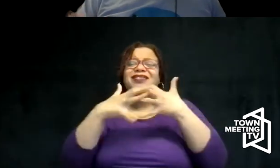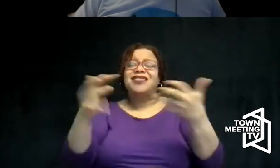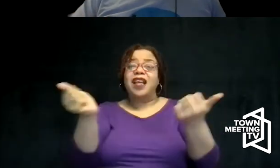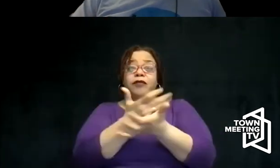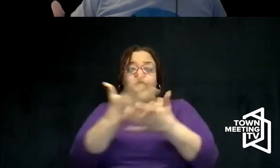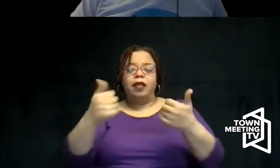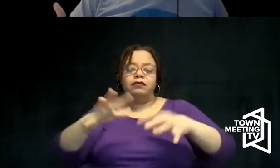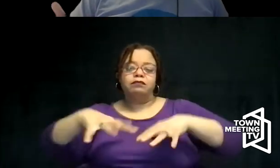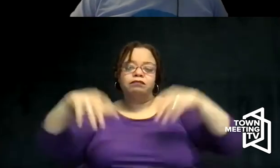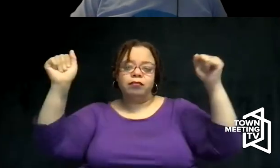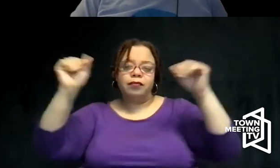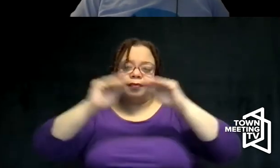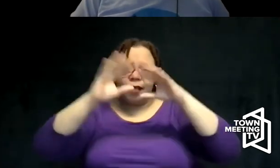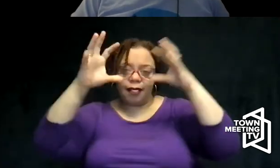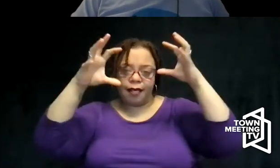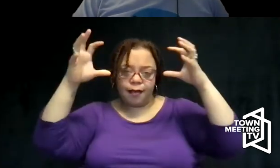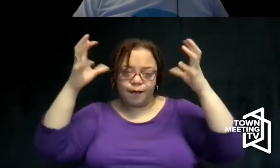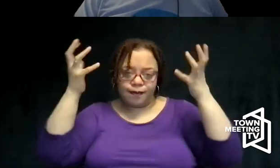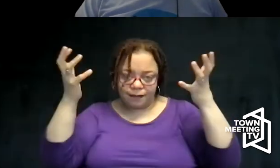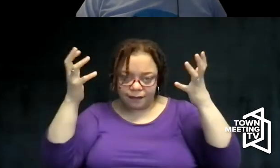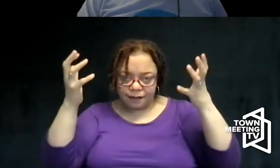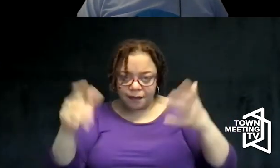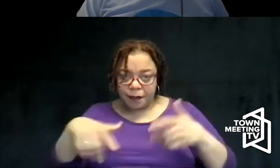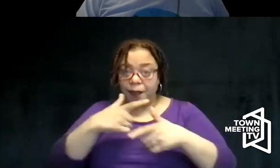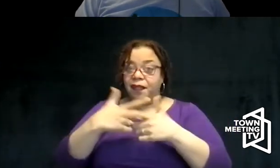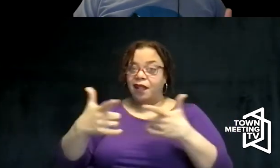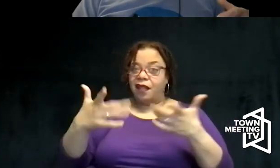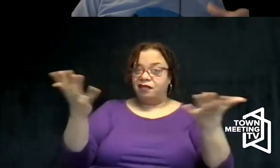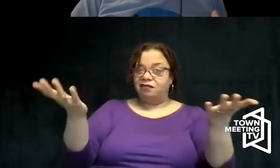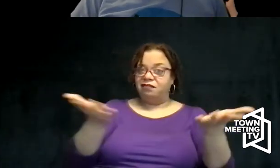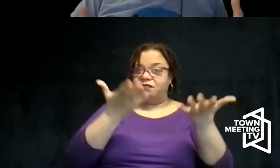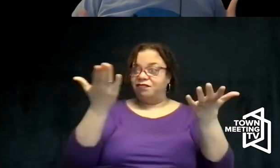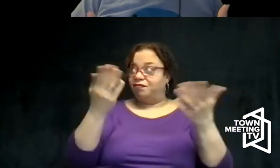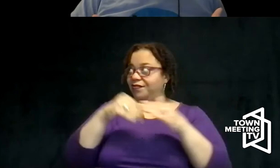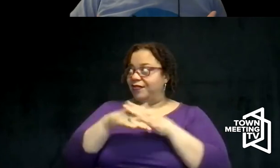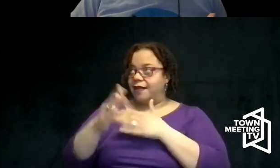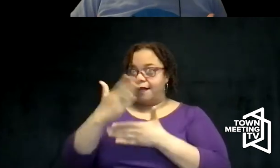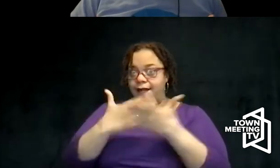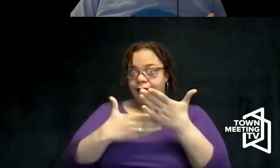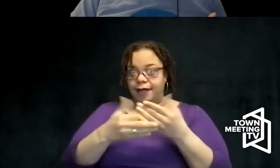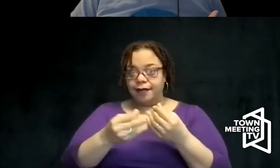solamente compañías como Microsoft, AWS, pero